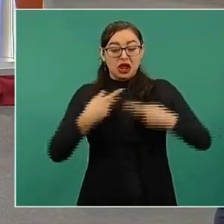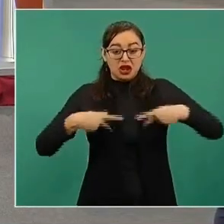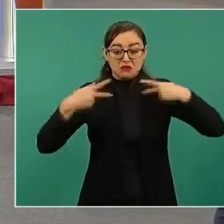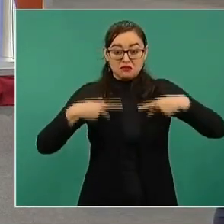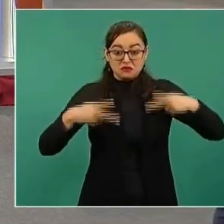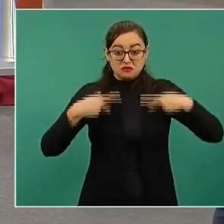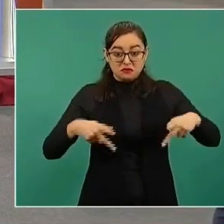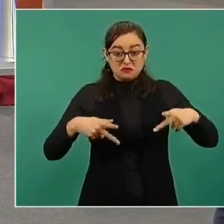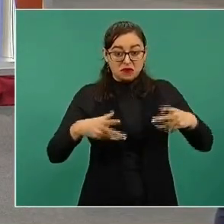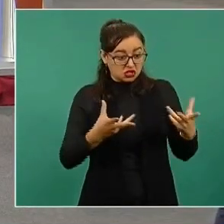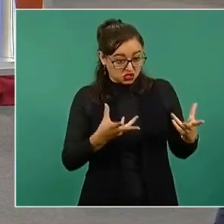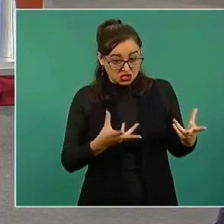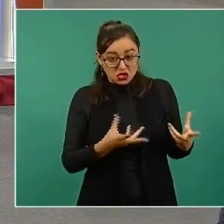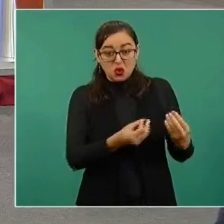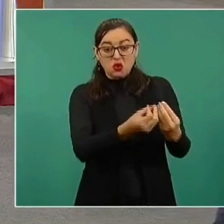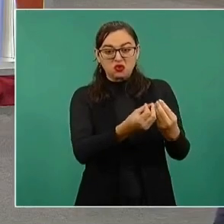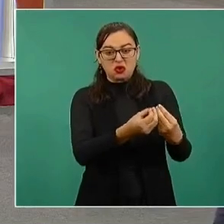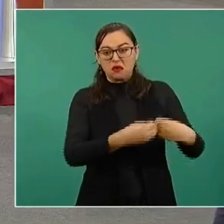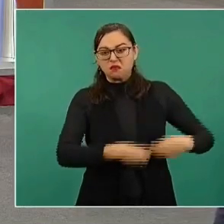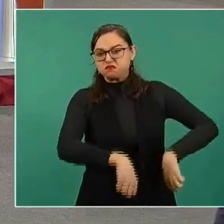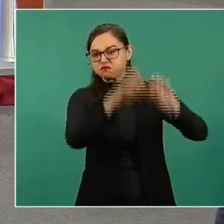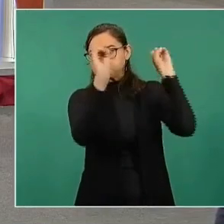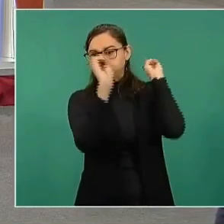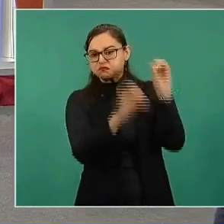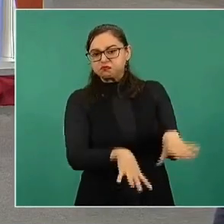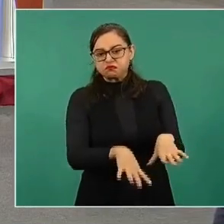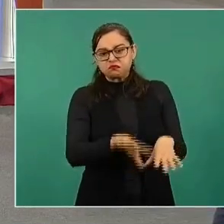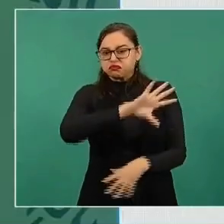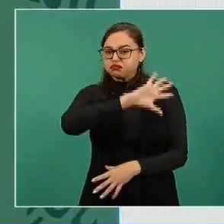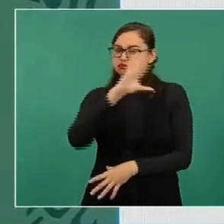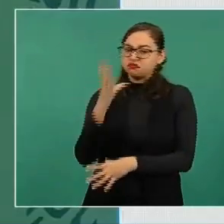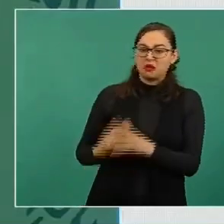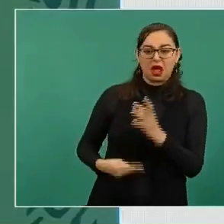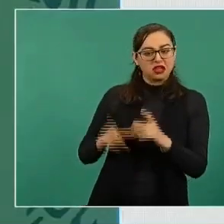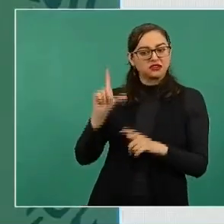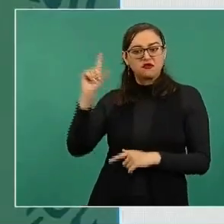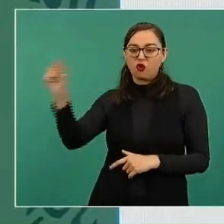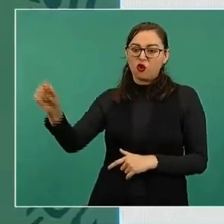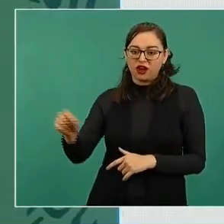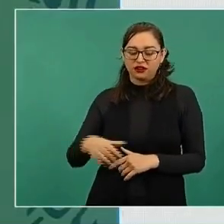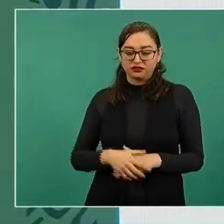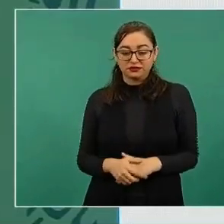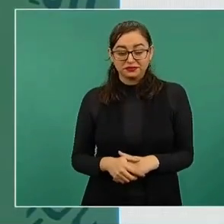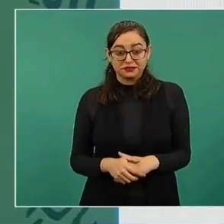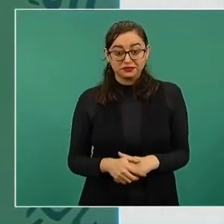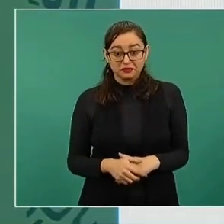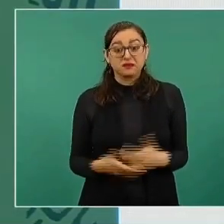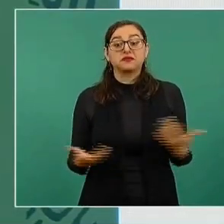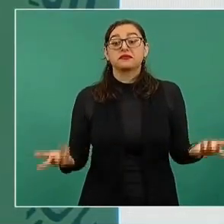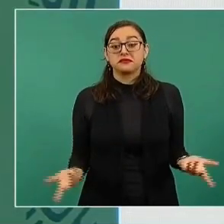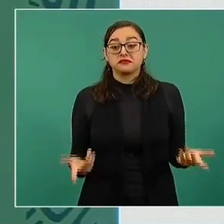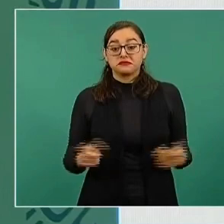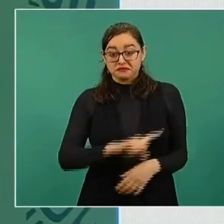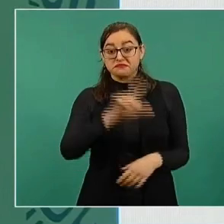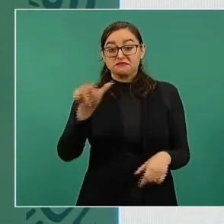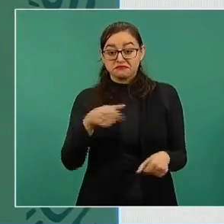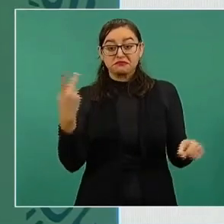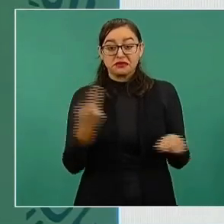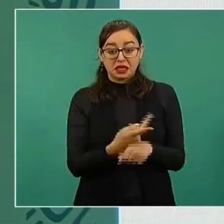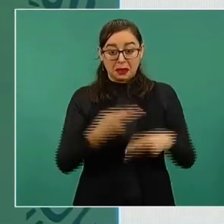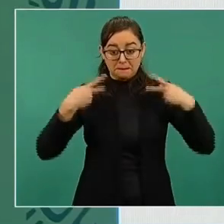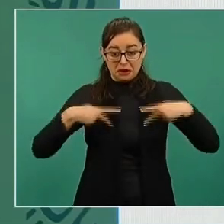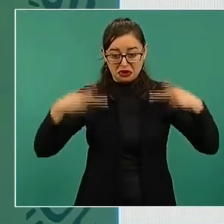que este sátrapa les había pedido su apoyo. Y mientras decenas de